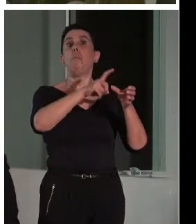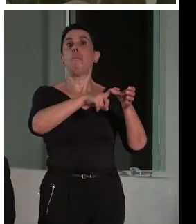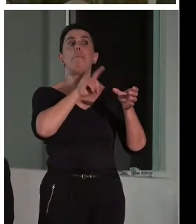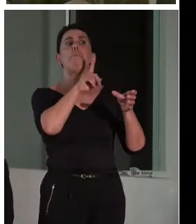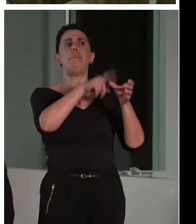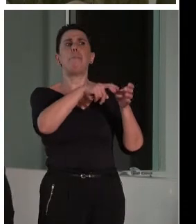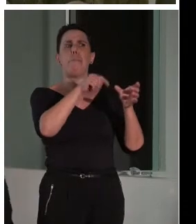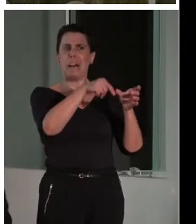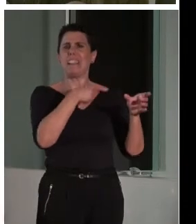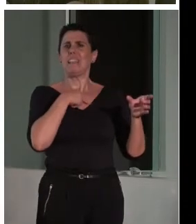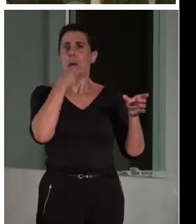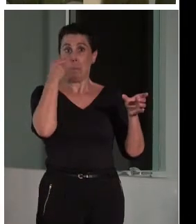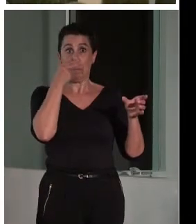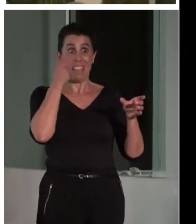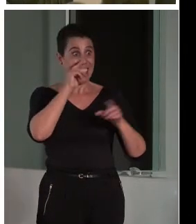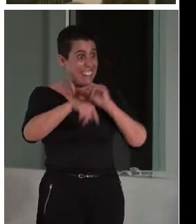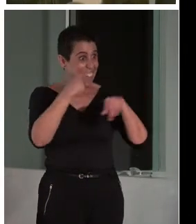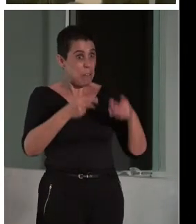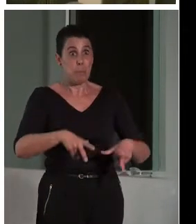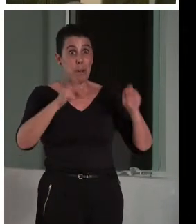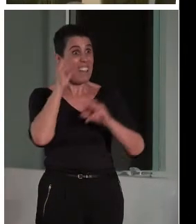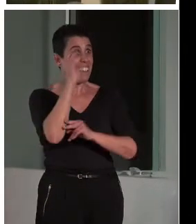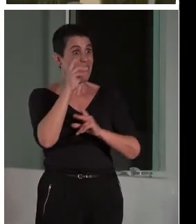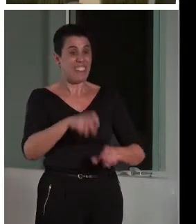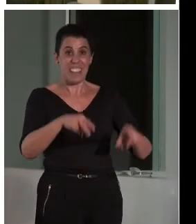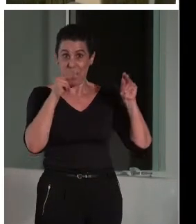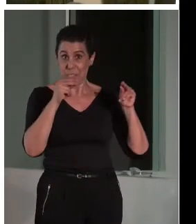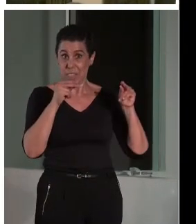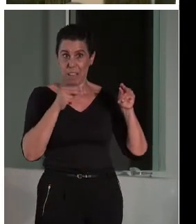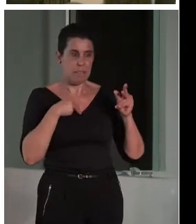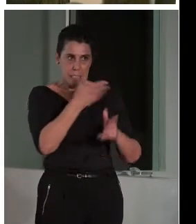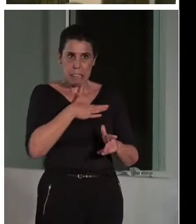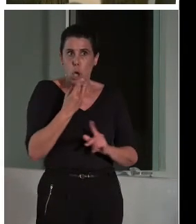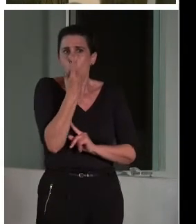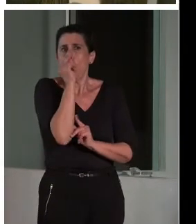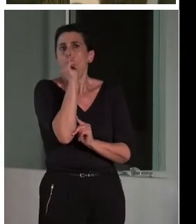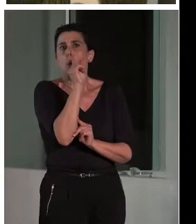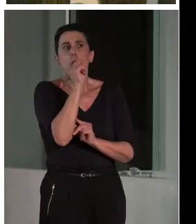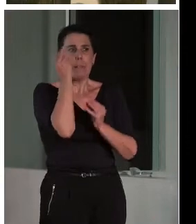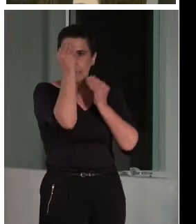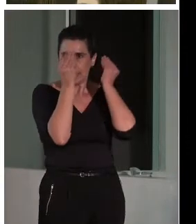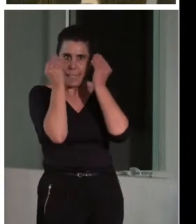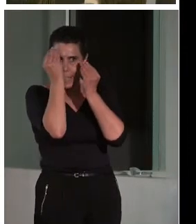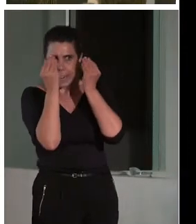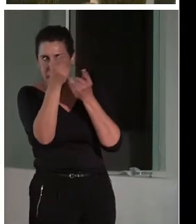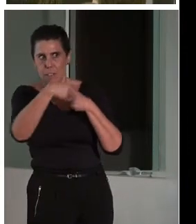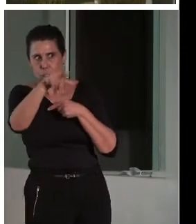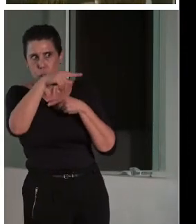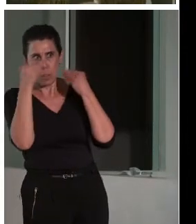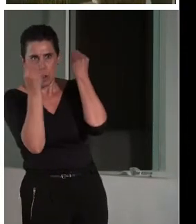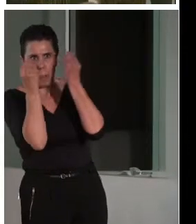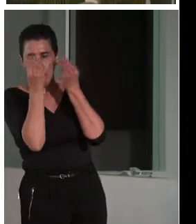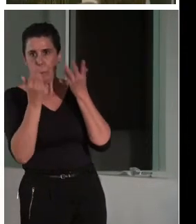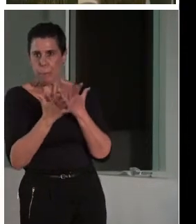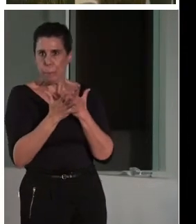minuto cuando acabe de hablar si si nos da tiempo de reflexión con vosotros de que lo penséis los que estáis